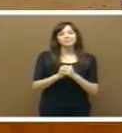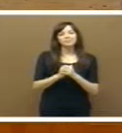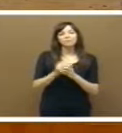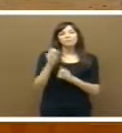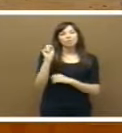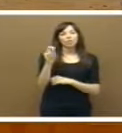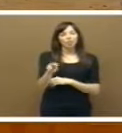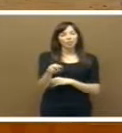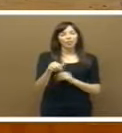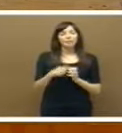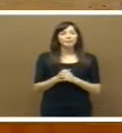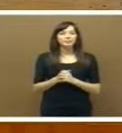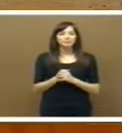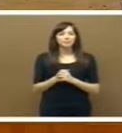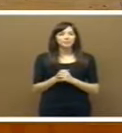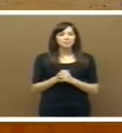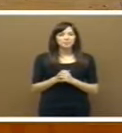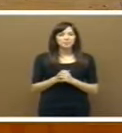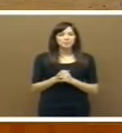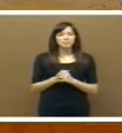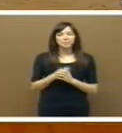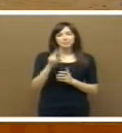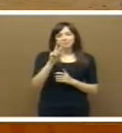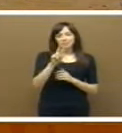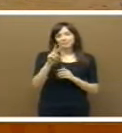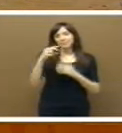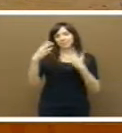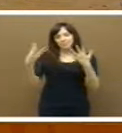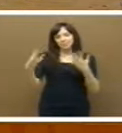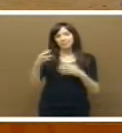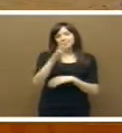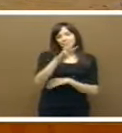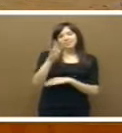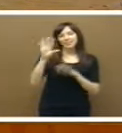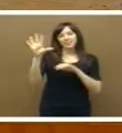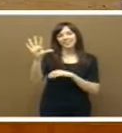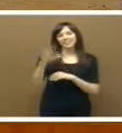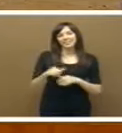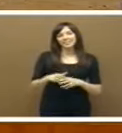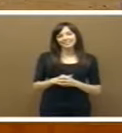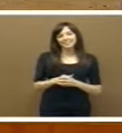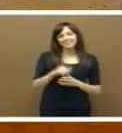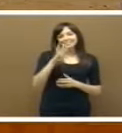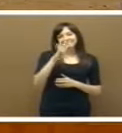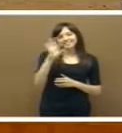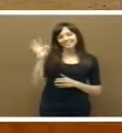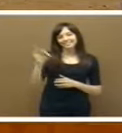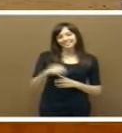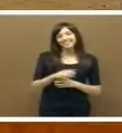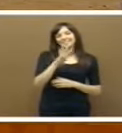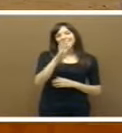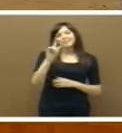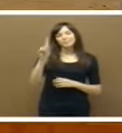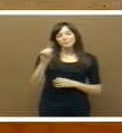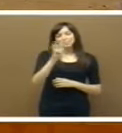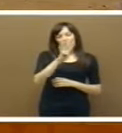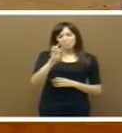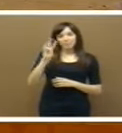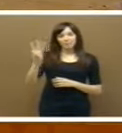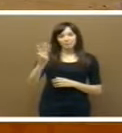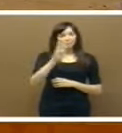12, 28, 35, 40, 41,